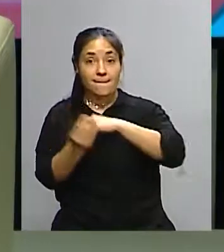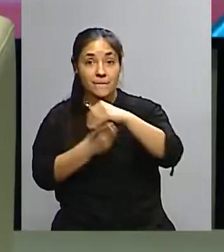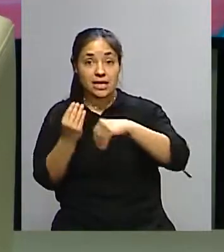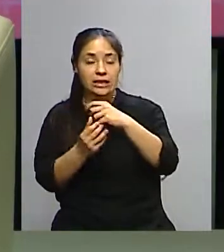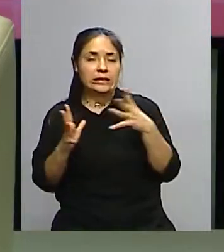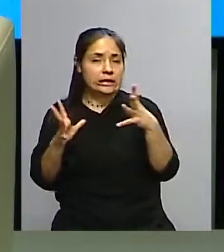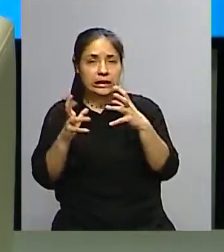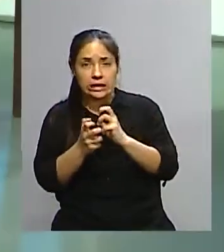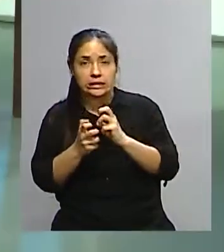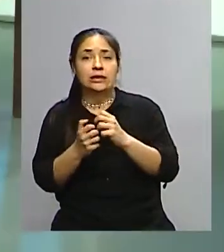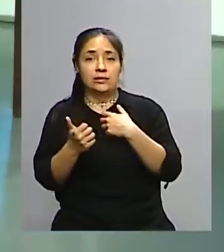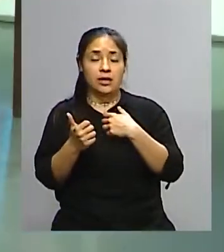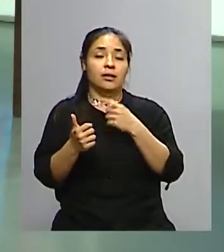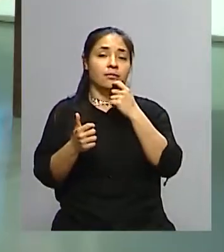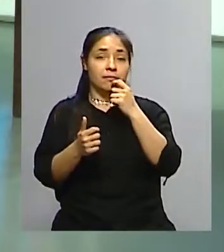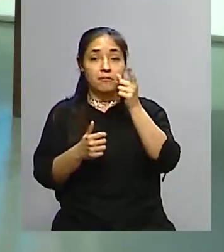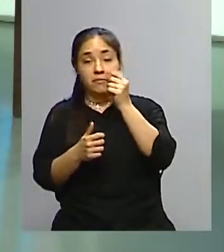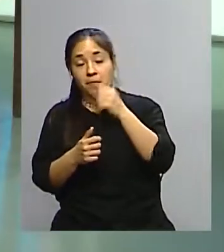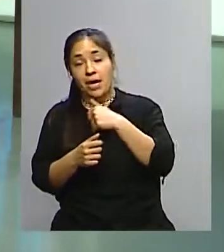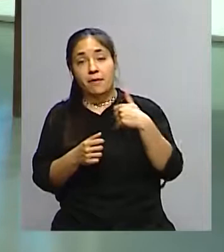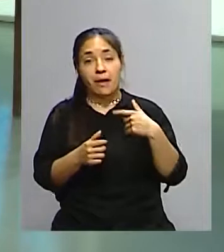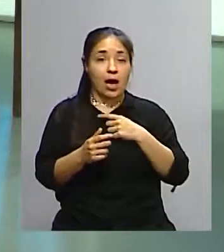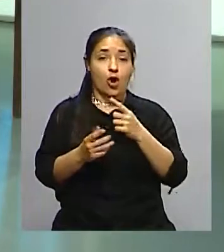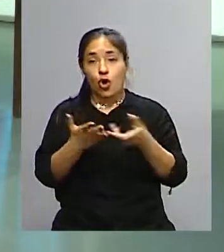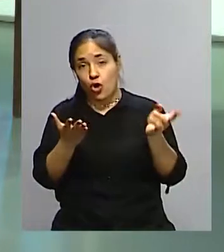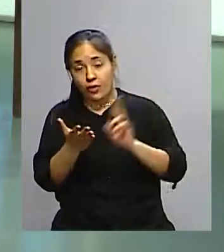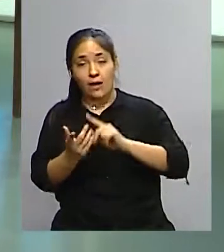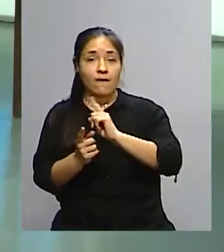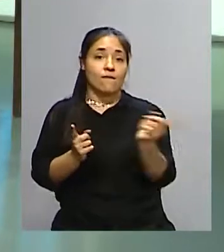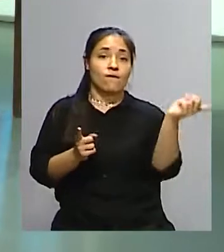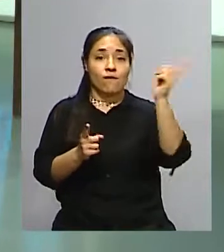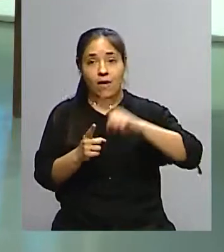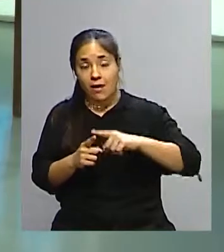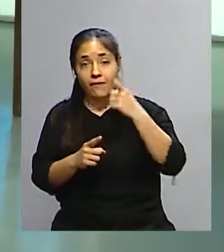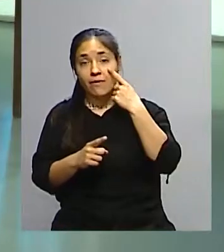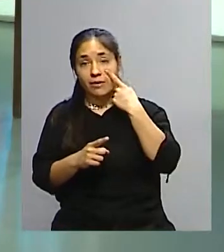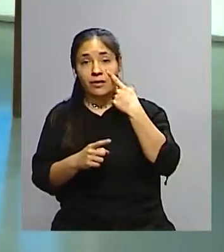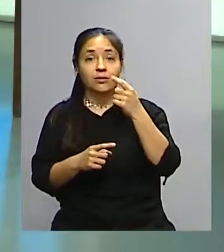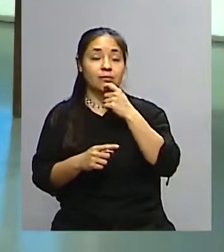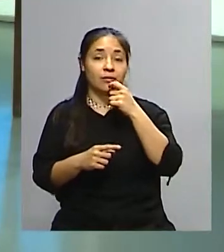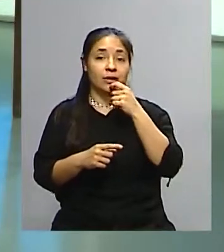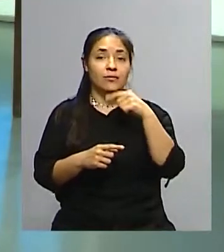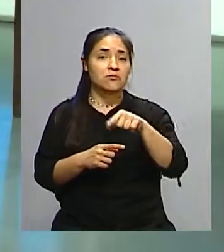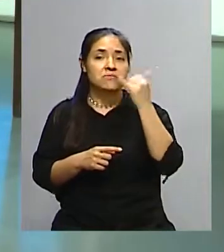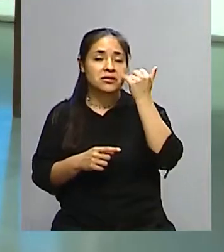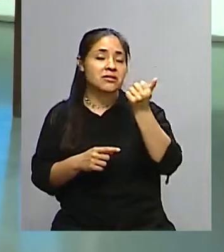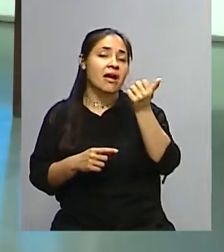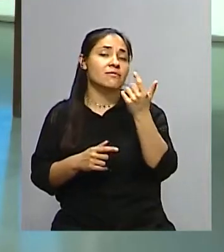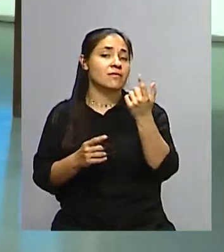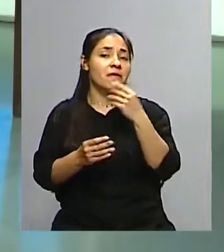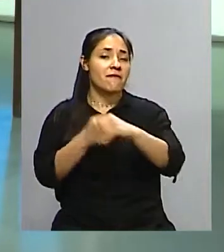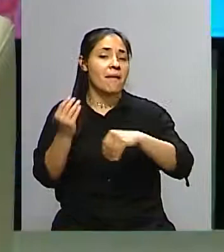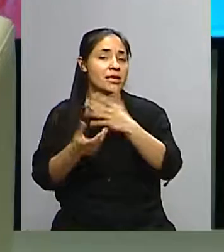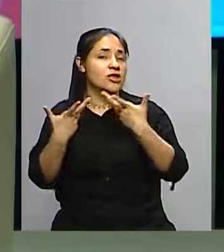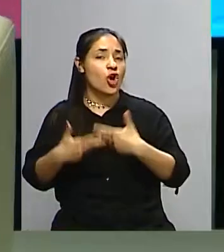la casa materna o paterna. Sí. Quizás las personas, los matrimonios mayores ya tienen sus actividades, como cualquier persona en